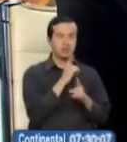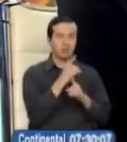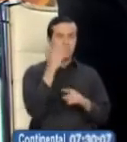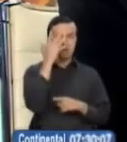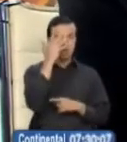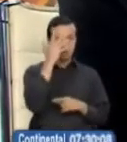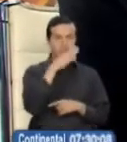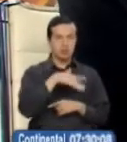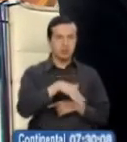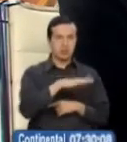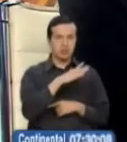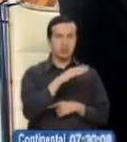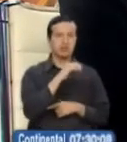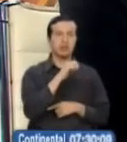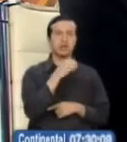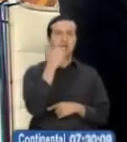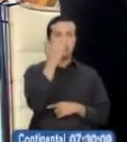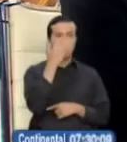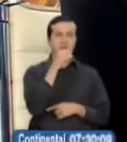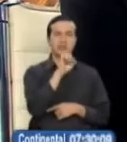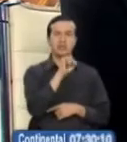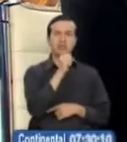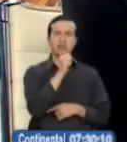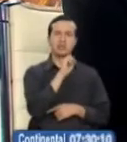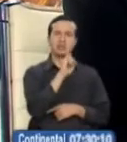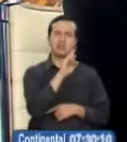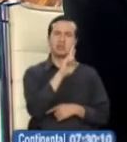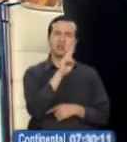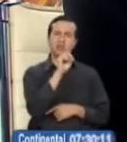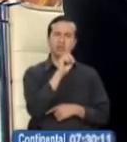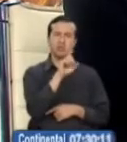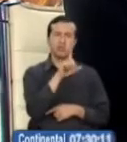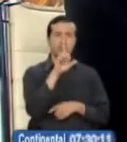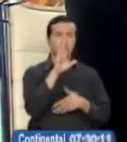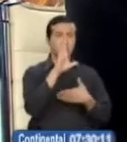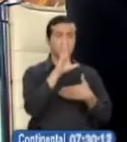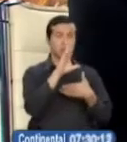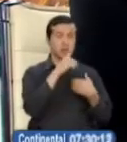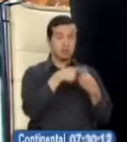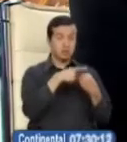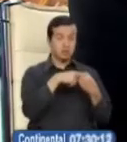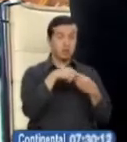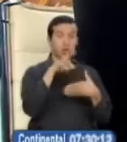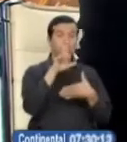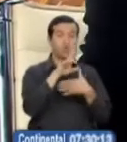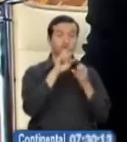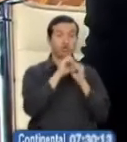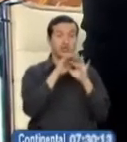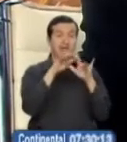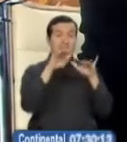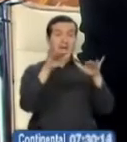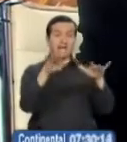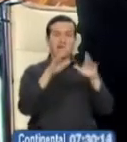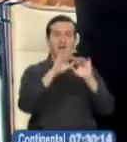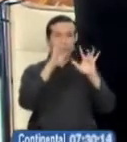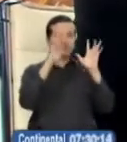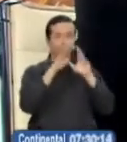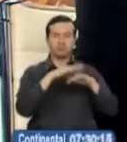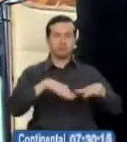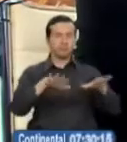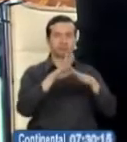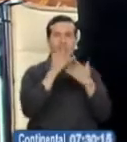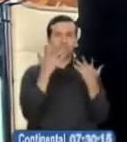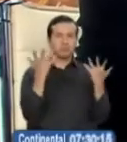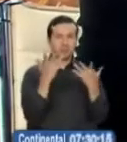alcalde del distrito de San Isidro en Lima, Perú, que Quito es luz de América y esperemos y aspiramos, anhelamos y deseamos